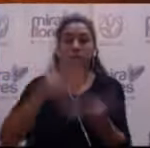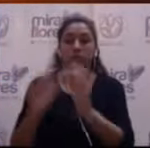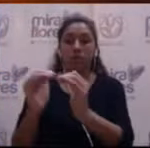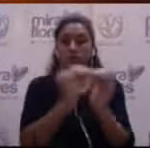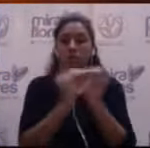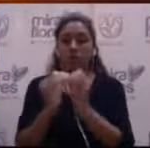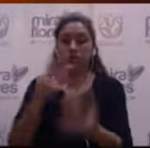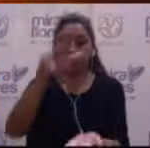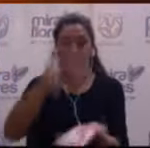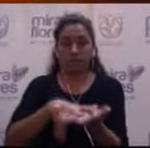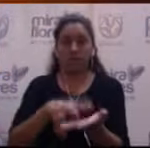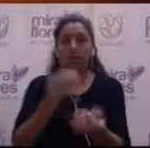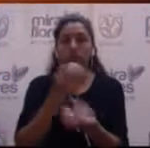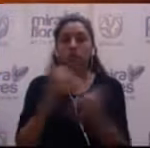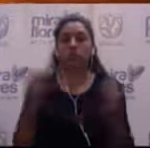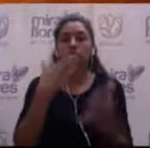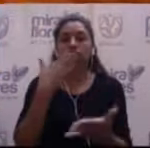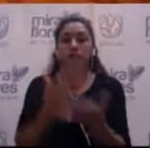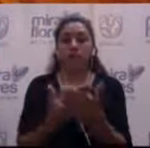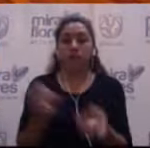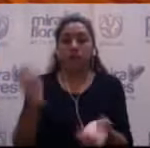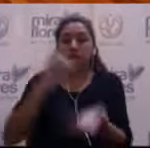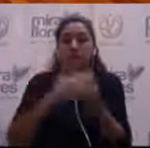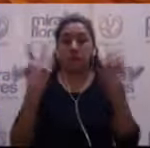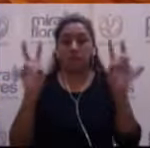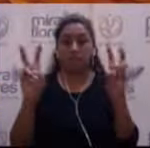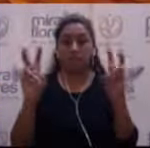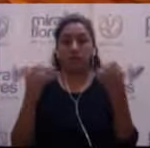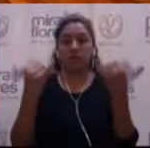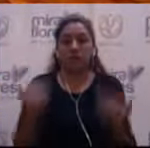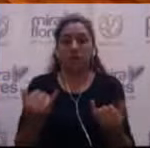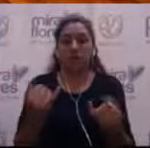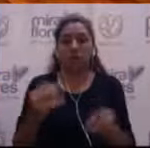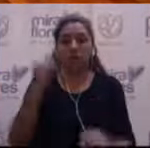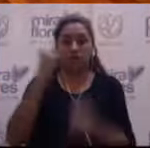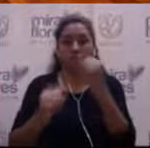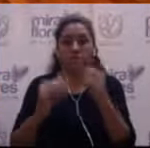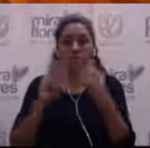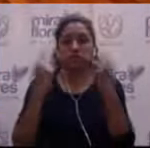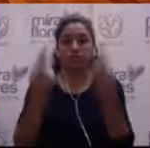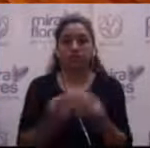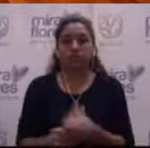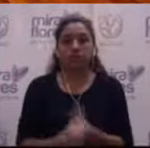por unanimidad de votos. Muchísimas gracias. No habiendo más temas que tratar, se procede a levantar la sesión.